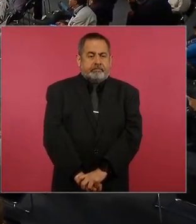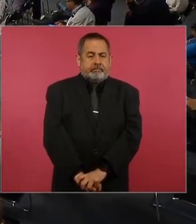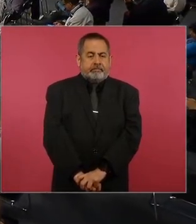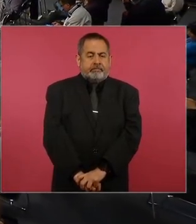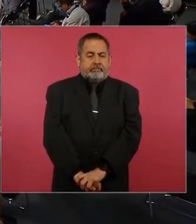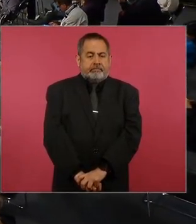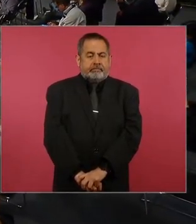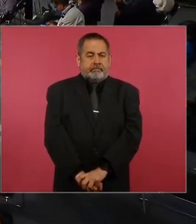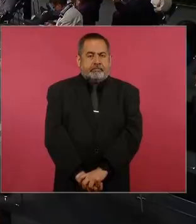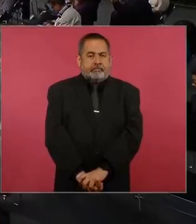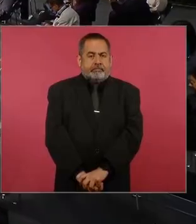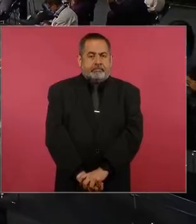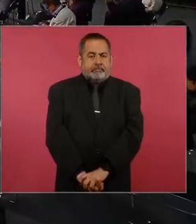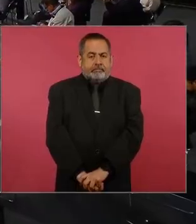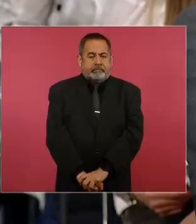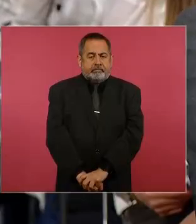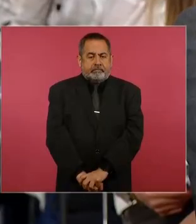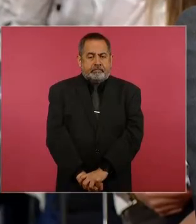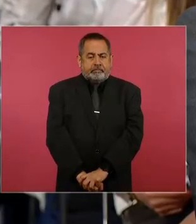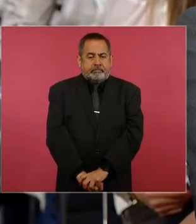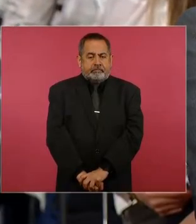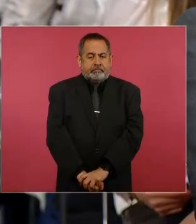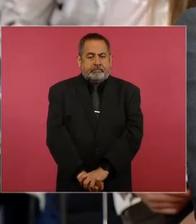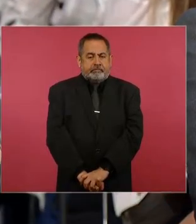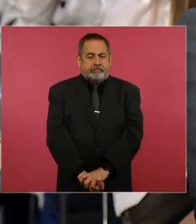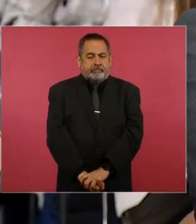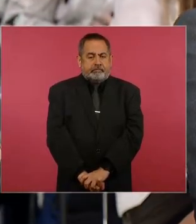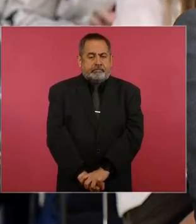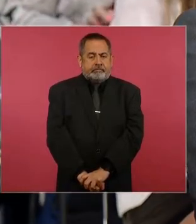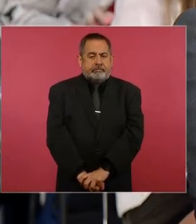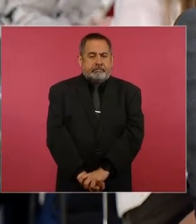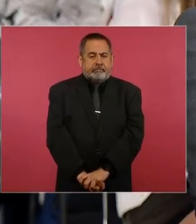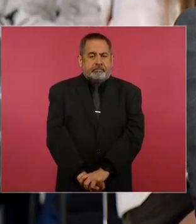las puertas y desde que entró